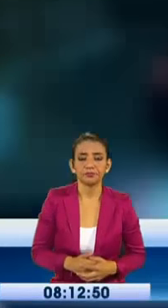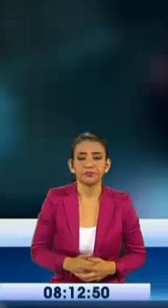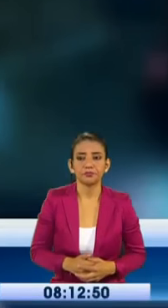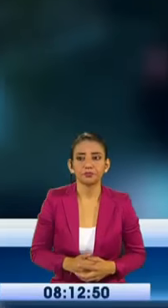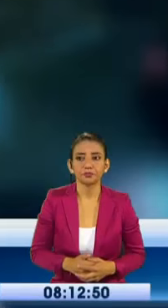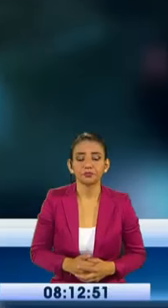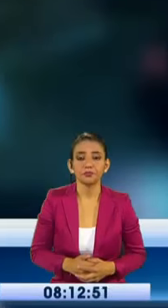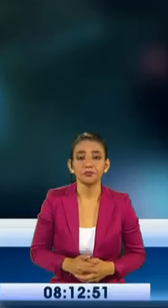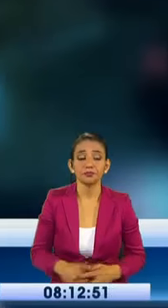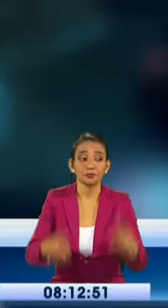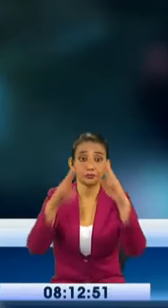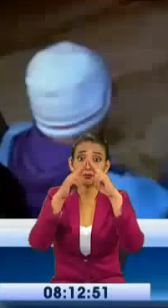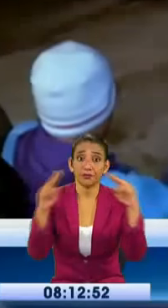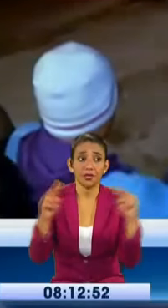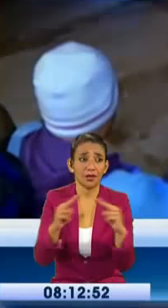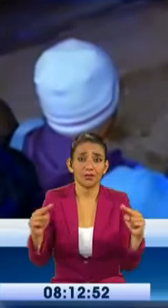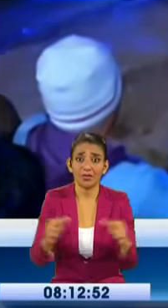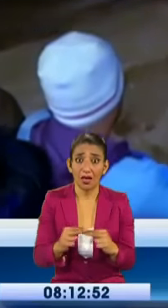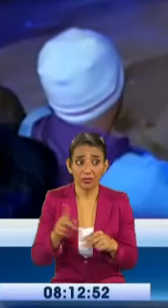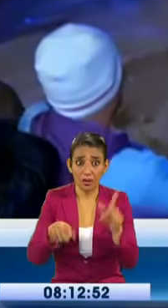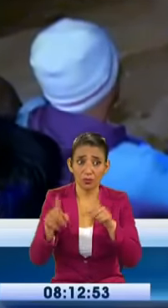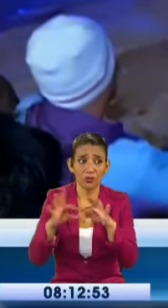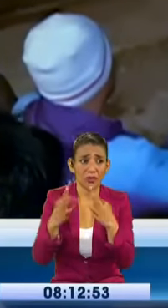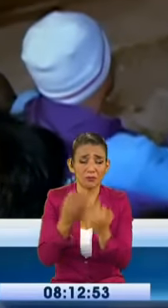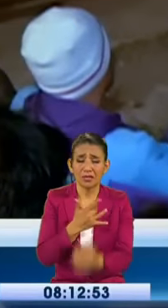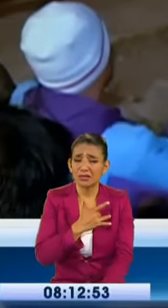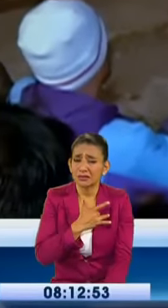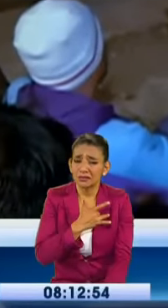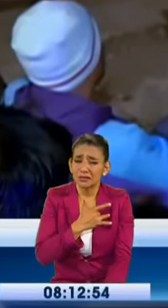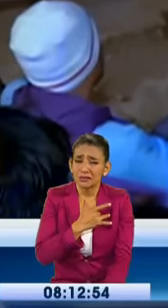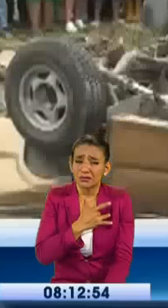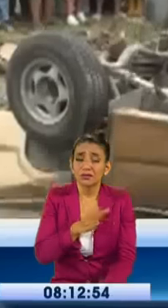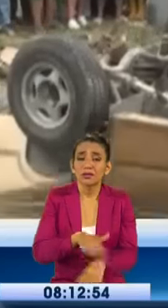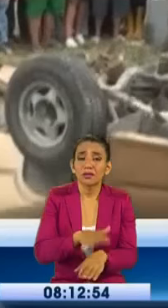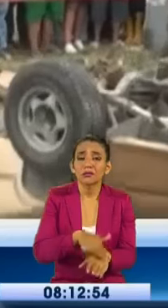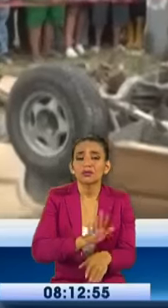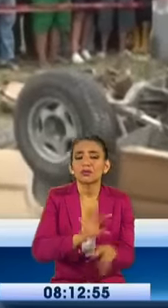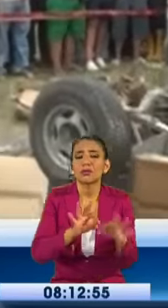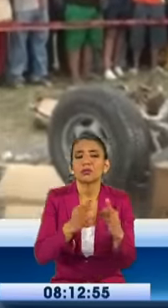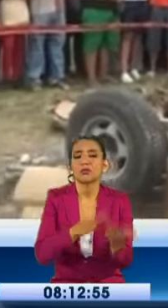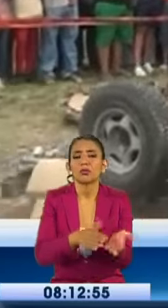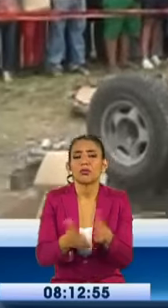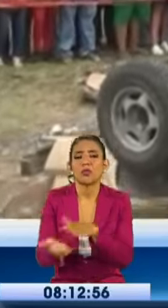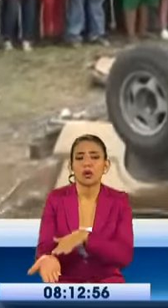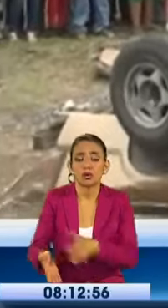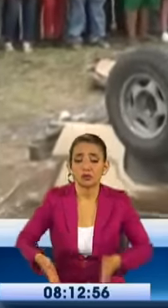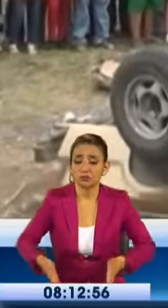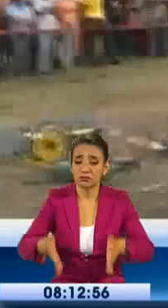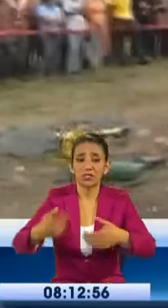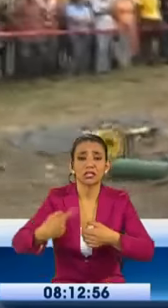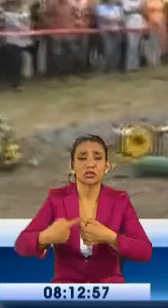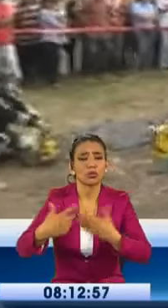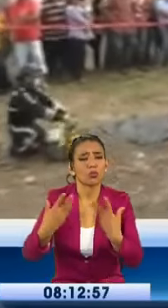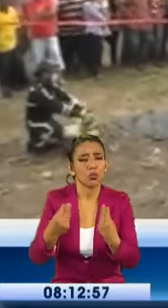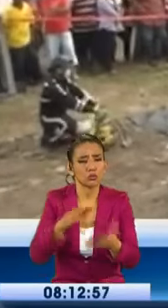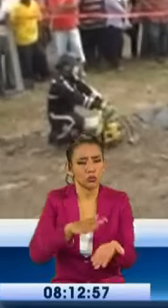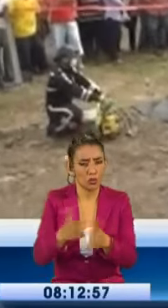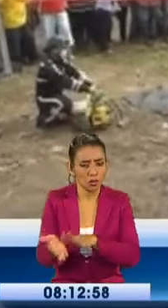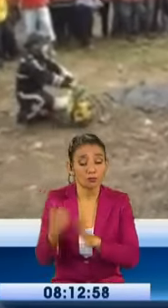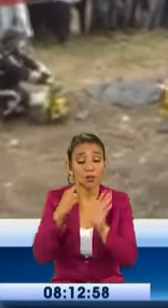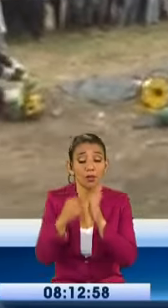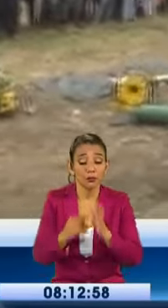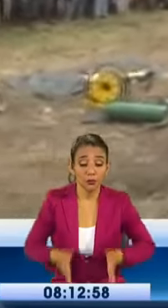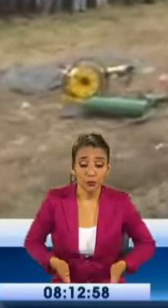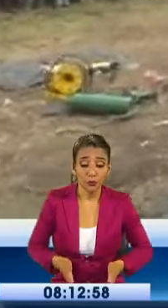La Navidad para varias familias se convirtió en luto y dolor en varios puntos del país. Las carreteras se mancharon de sangre. En la vía Quevedo-Mocache,